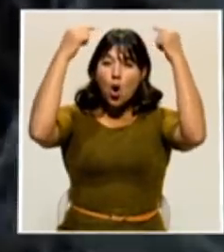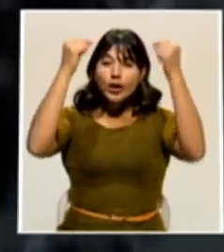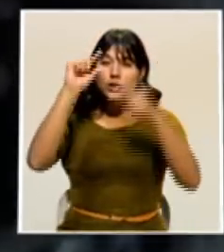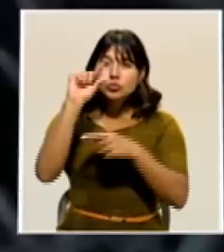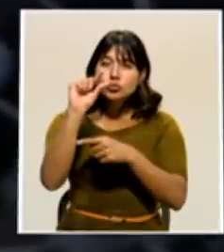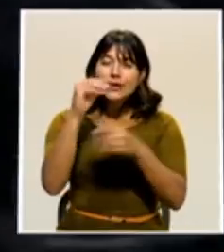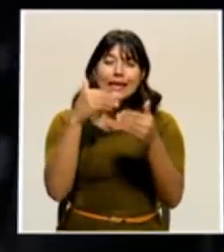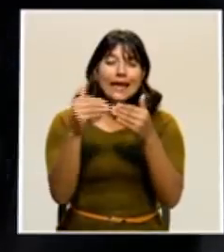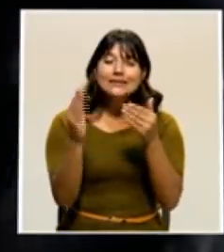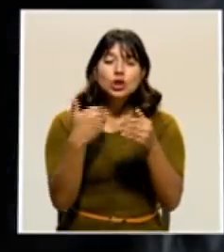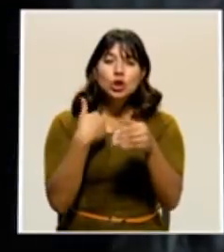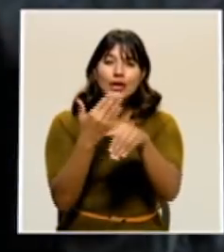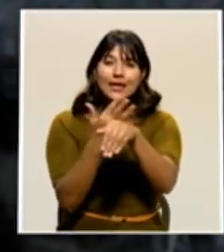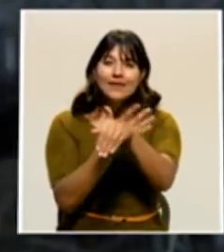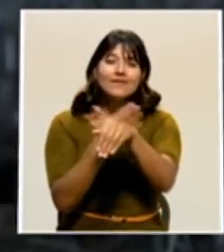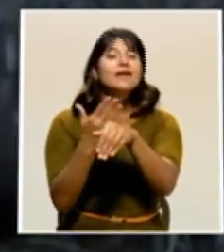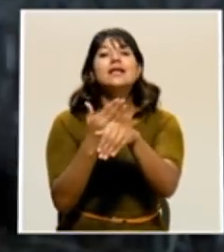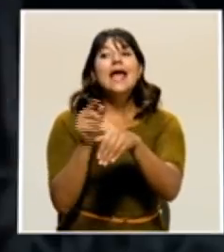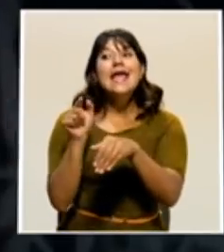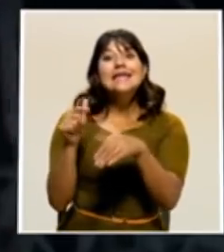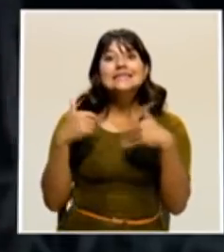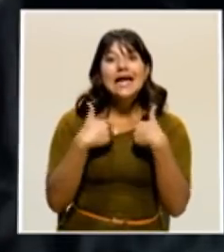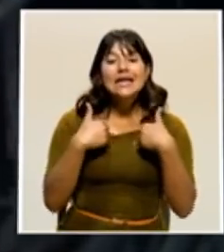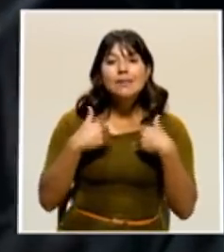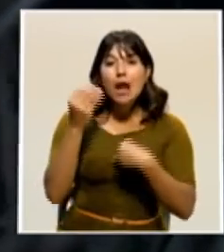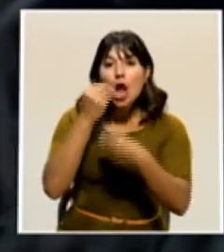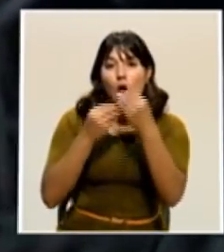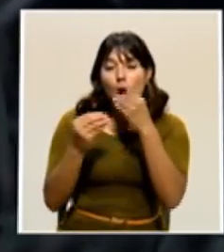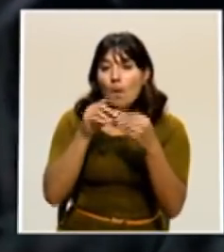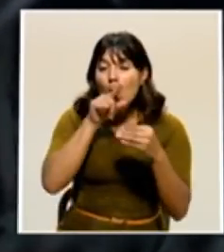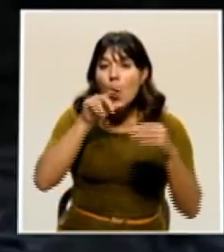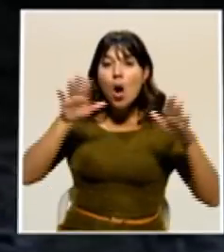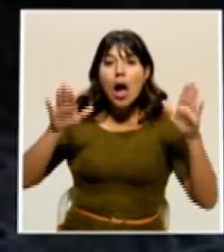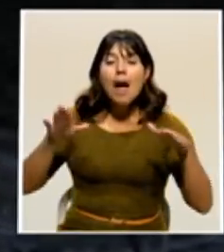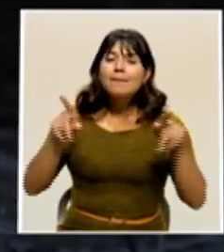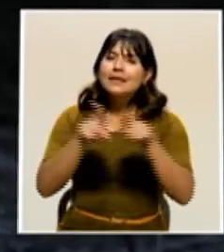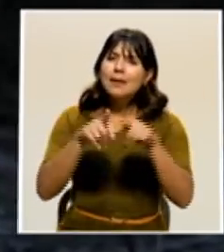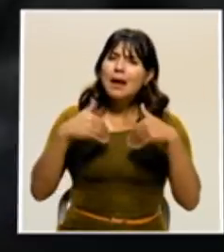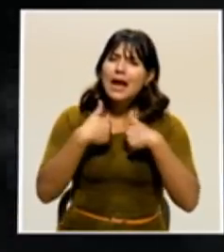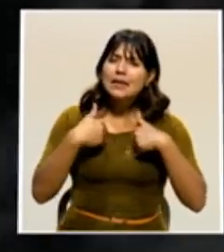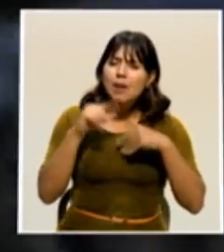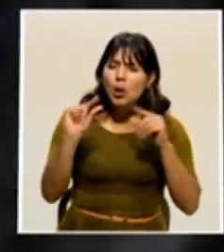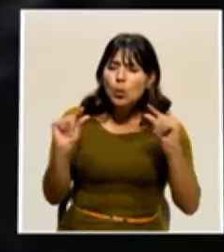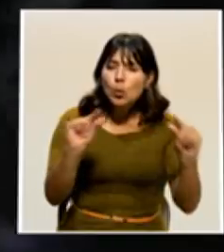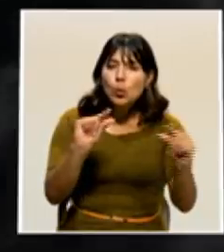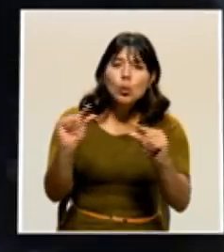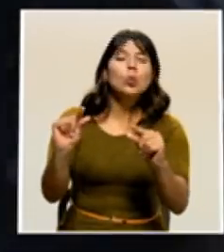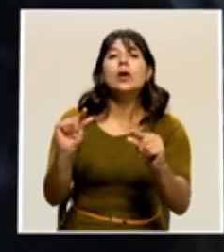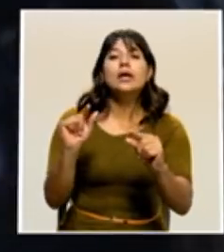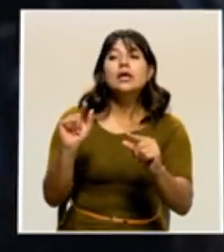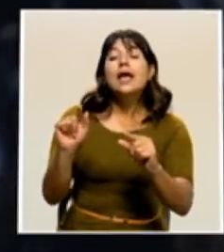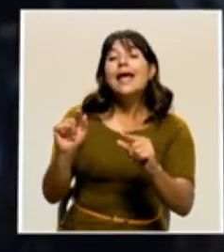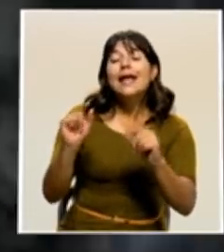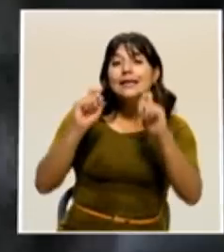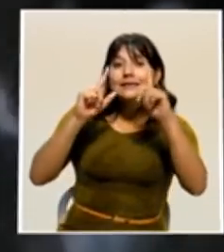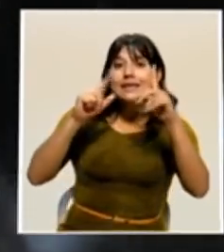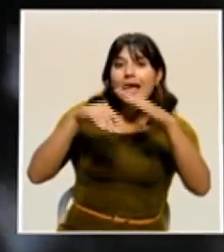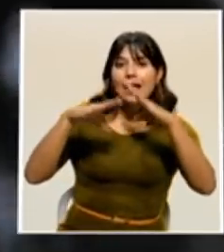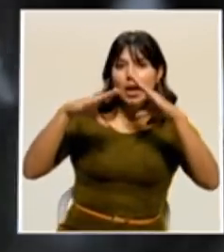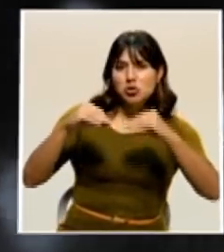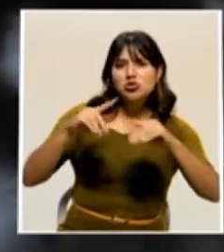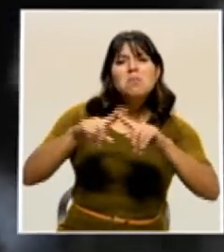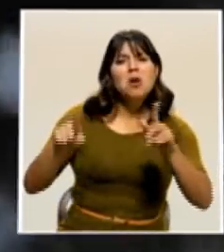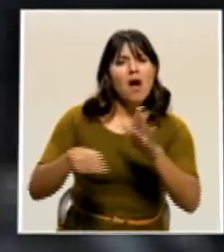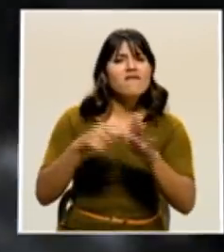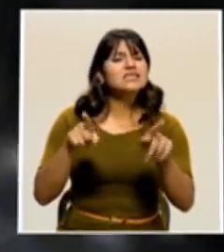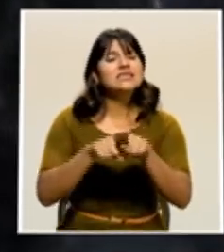casi sin pelo. El gato marsupial se alimenta de aves y también de animales pequeños. Es de hábitos nocturnos, aunque también